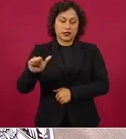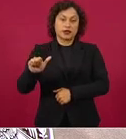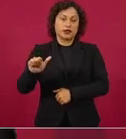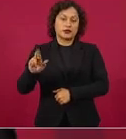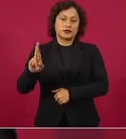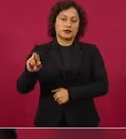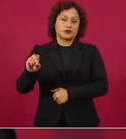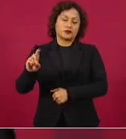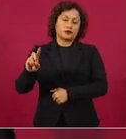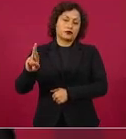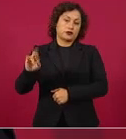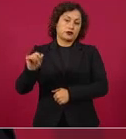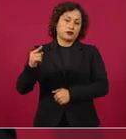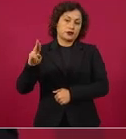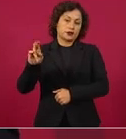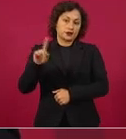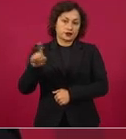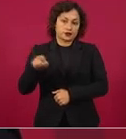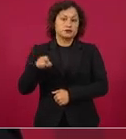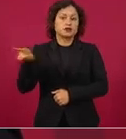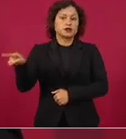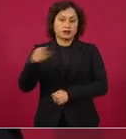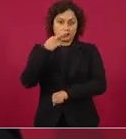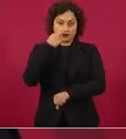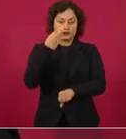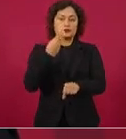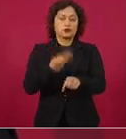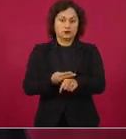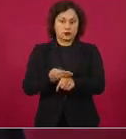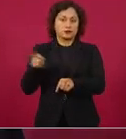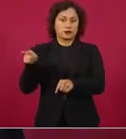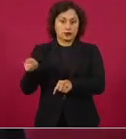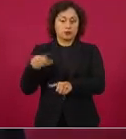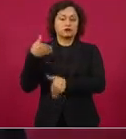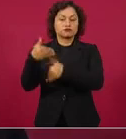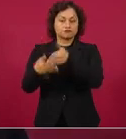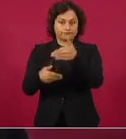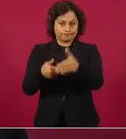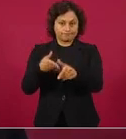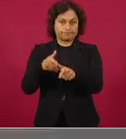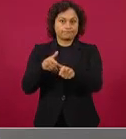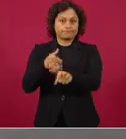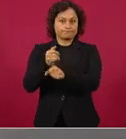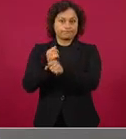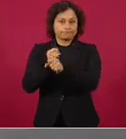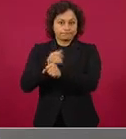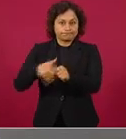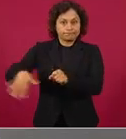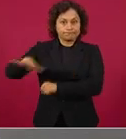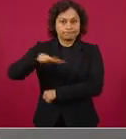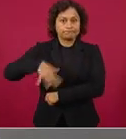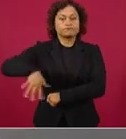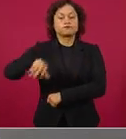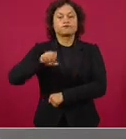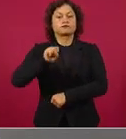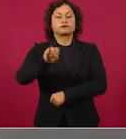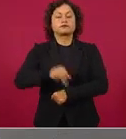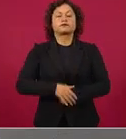responsable y se está trabajando en la búsqueda. Perdón, presidente, el